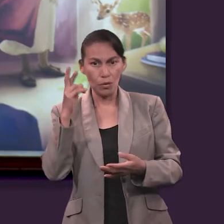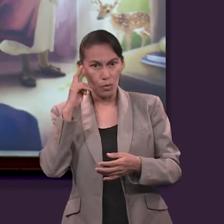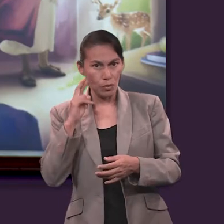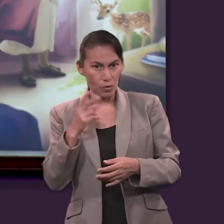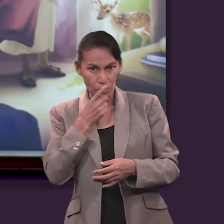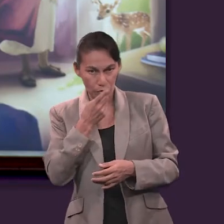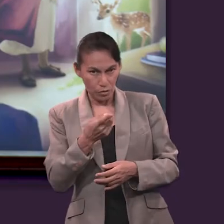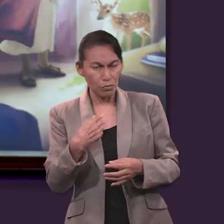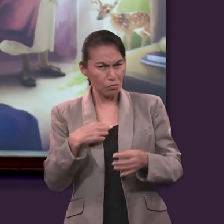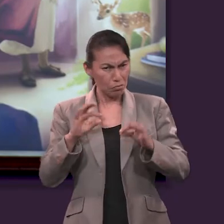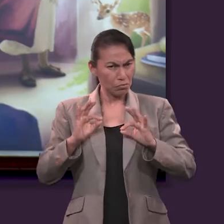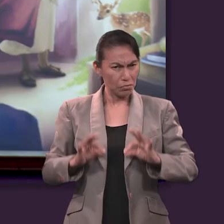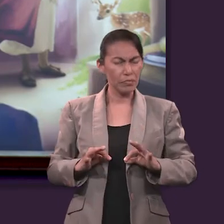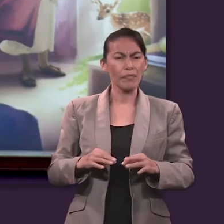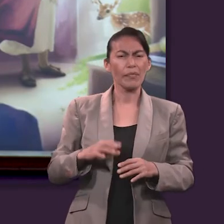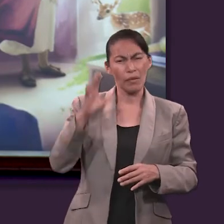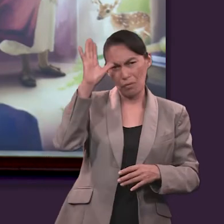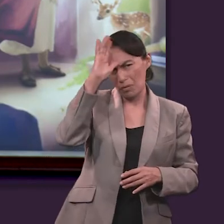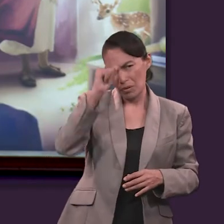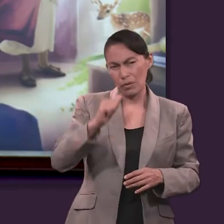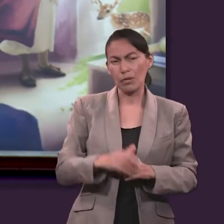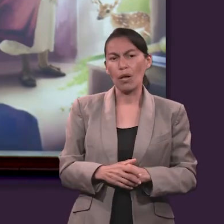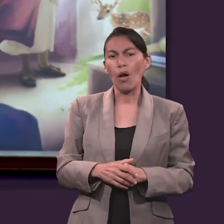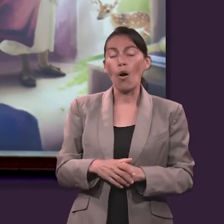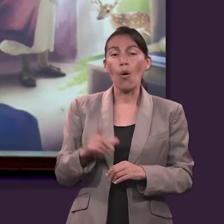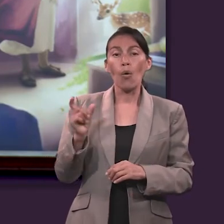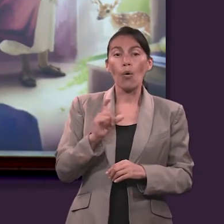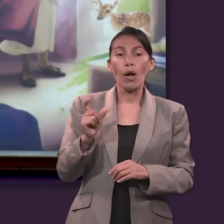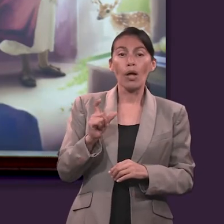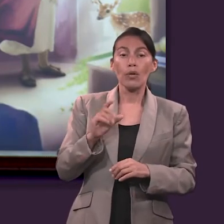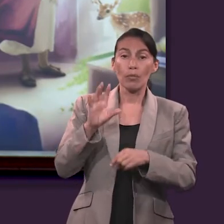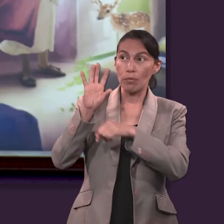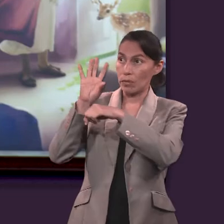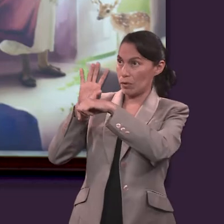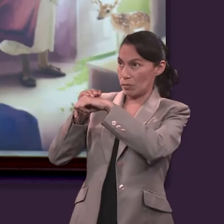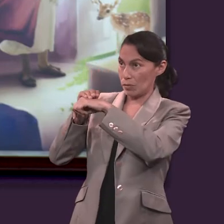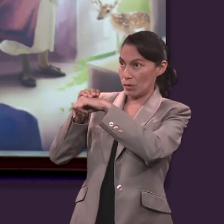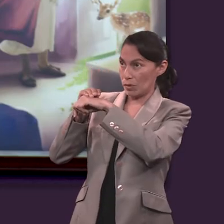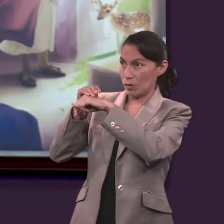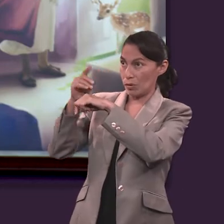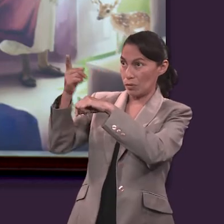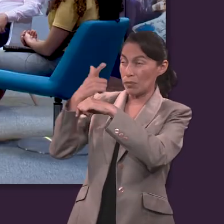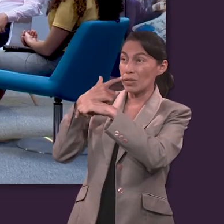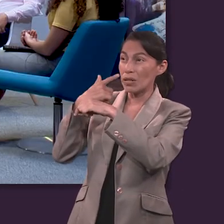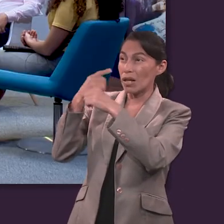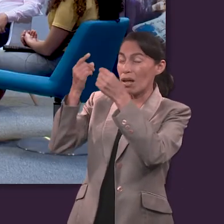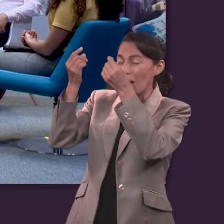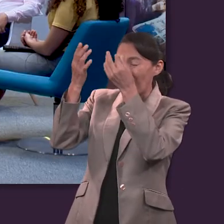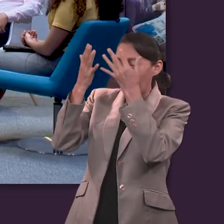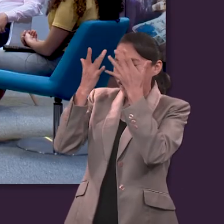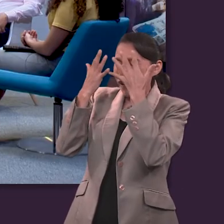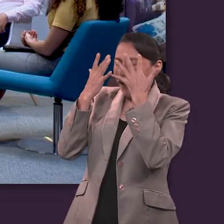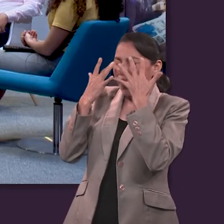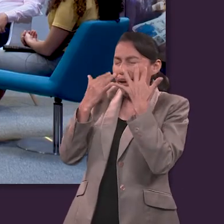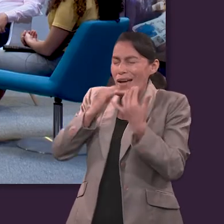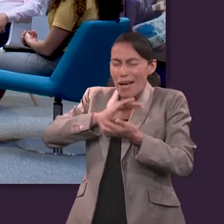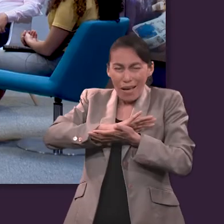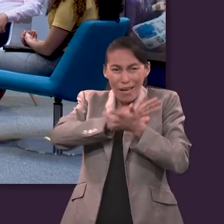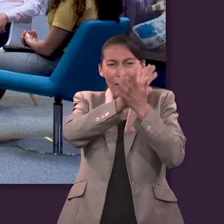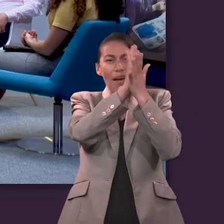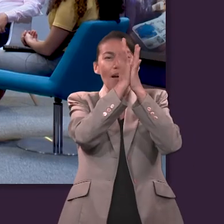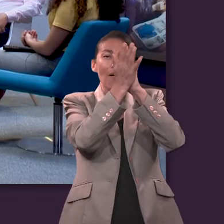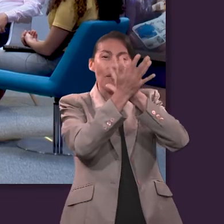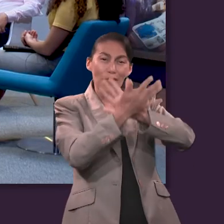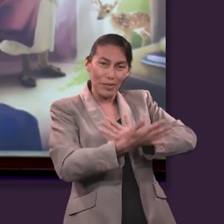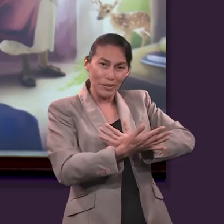compañera, porque en la medida en que dejemos que la gracia transformadora de Cristo nos cambie nuestro